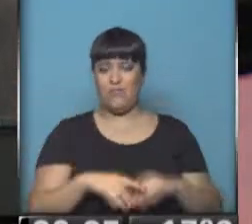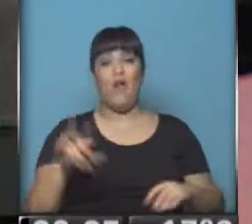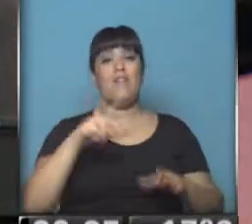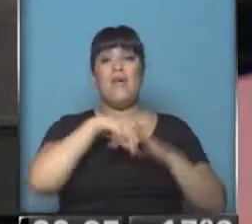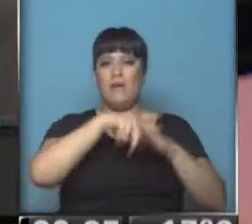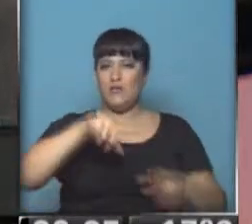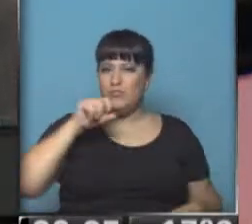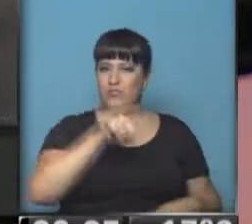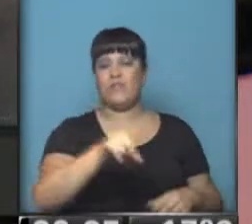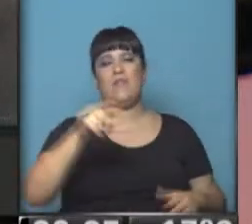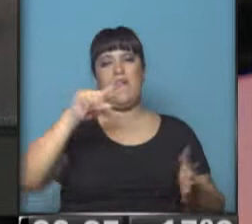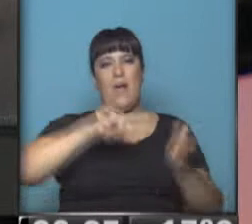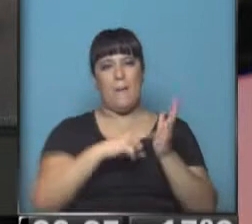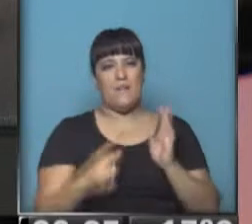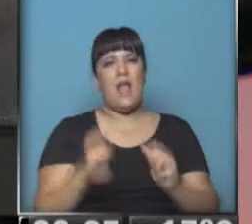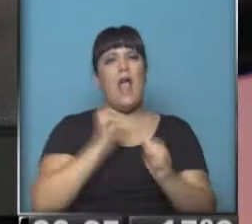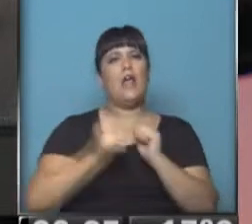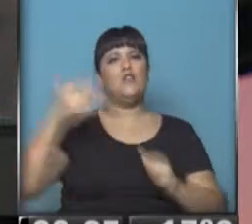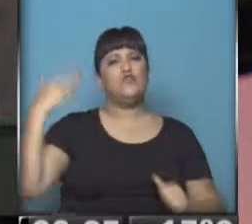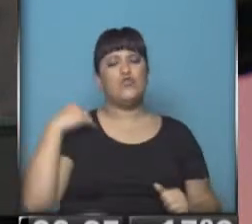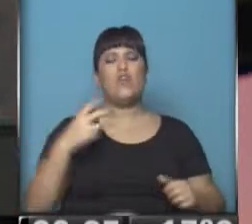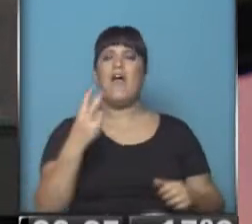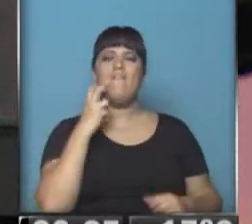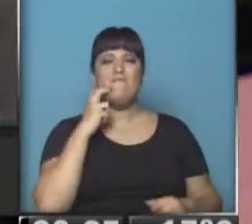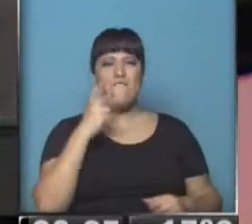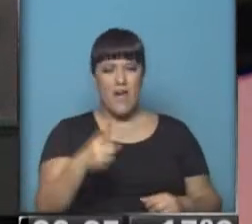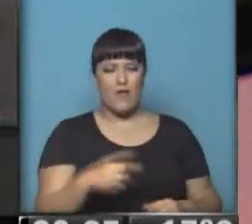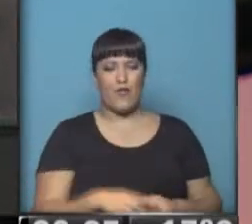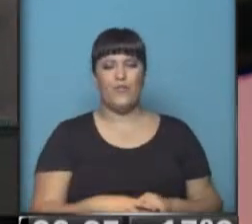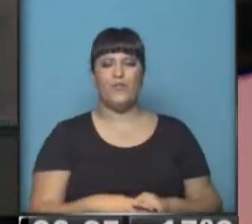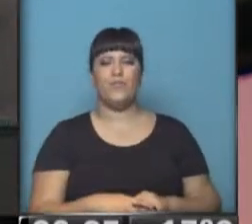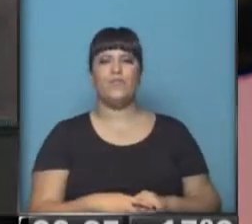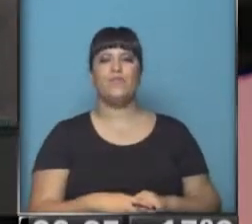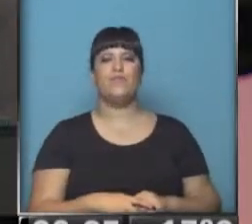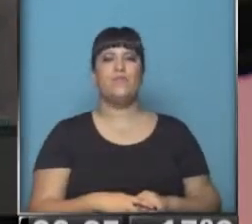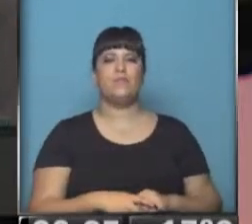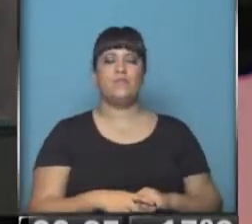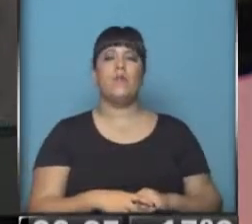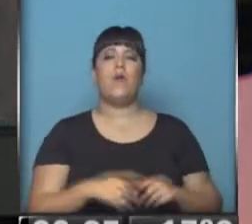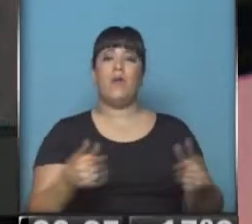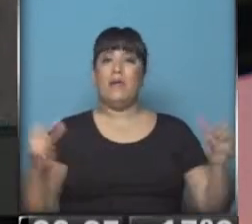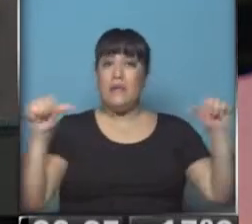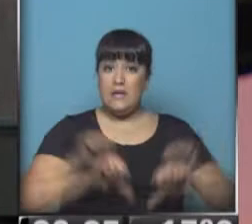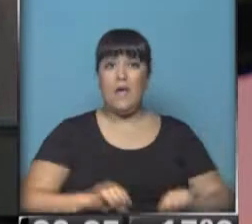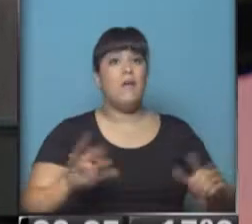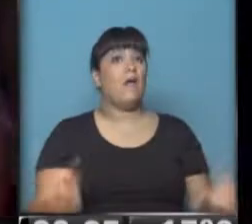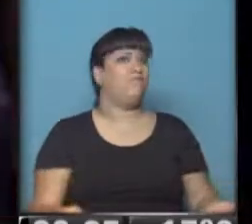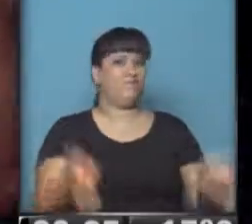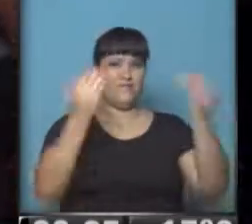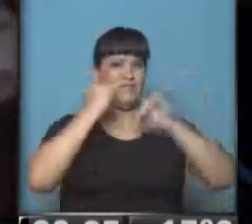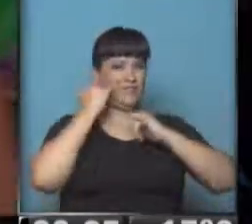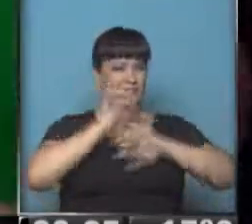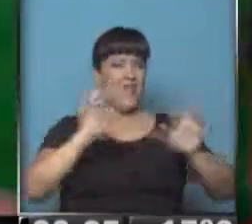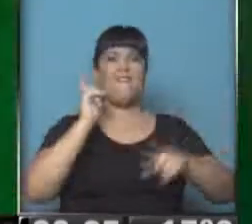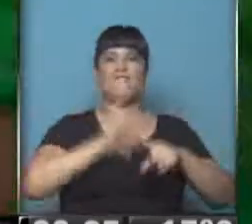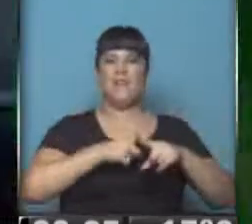de la capital federal, historia que tiene que ver con Ferro Carril Oeste. El levantamiento de su quiebra, hubo festejos. Este es